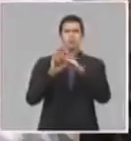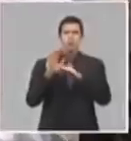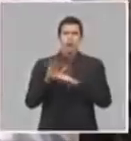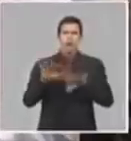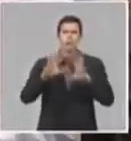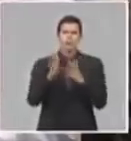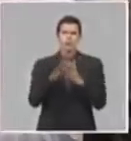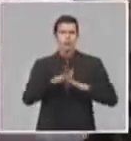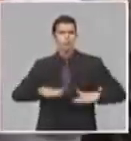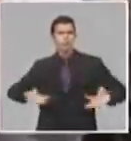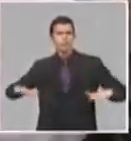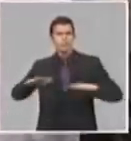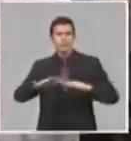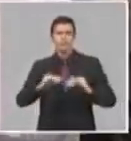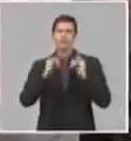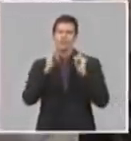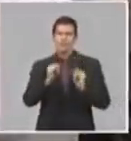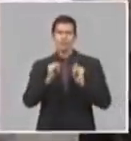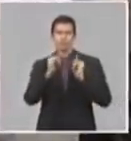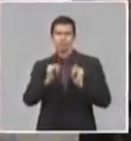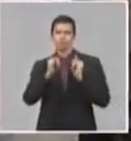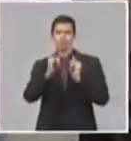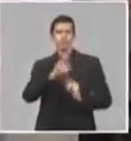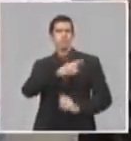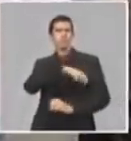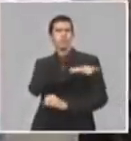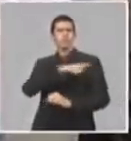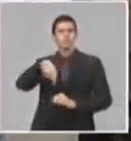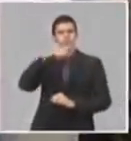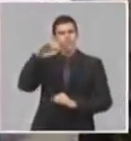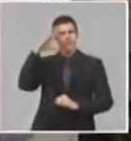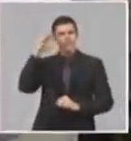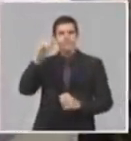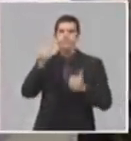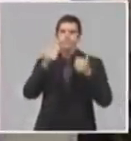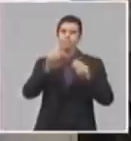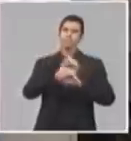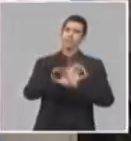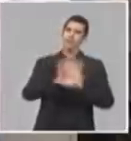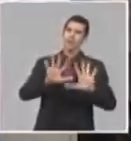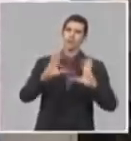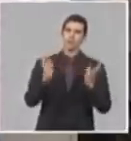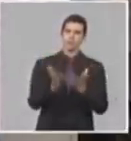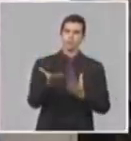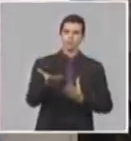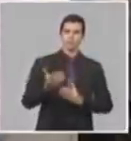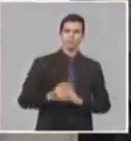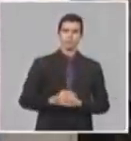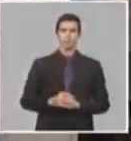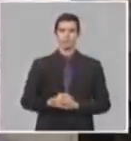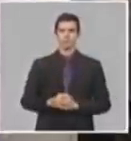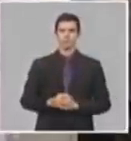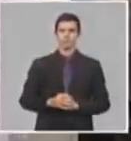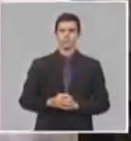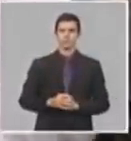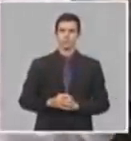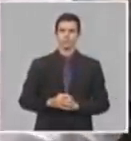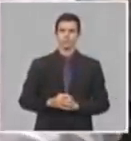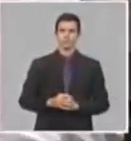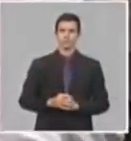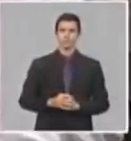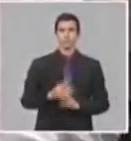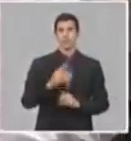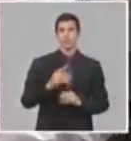ya, como el presidente planteó en la secuencia, lo que tiene un impacto más en el corto plazo de las cosas que estamos trabajando